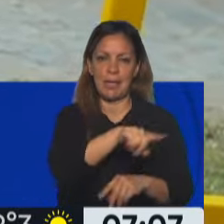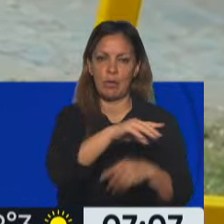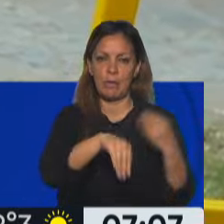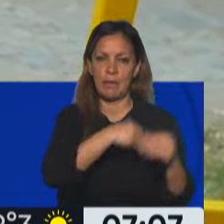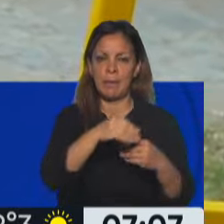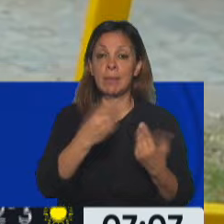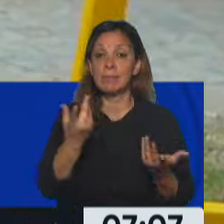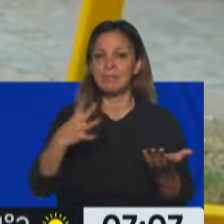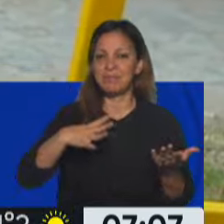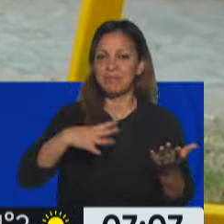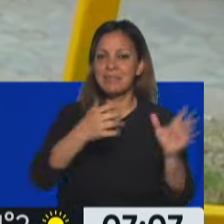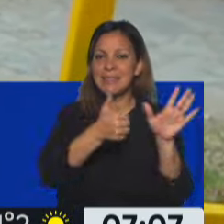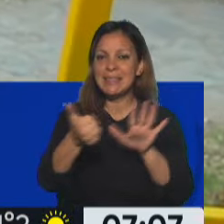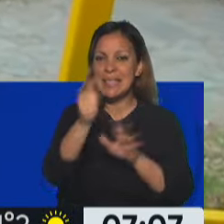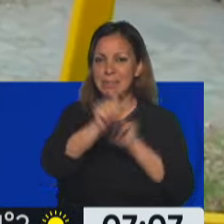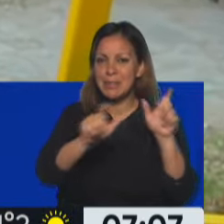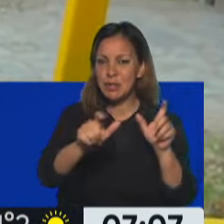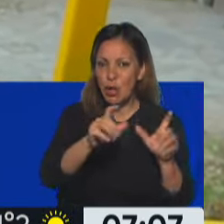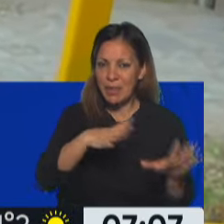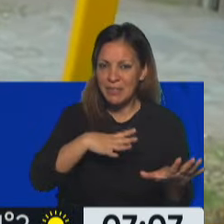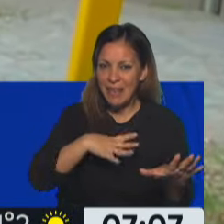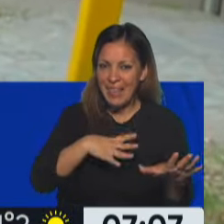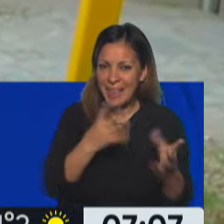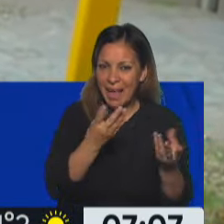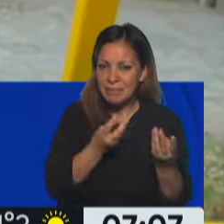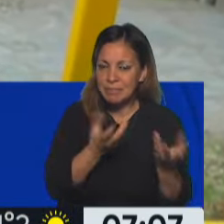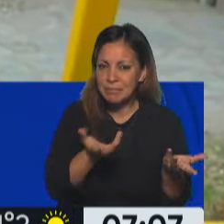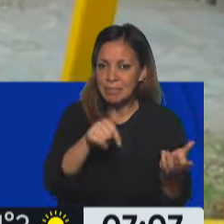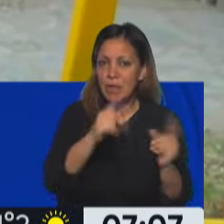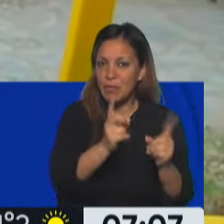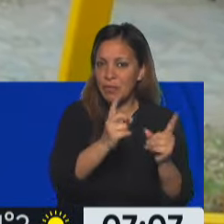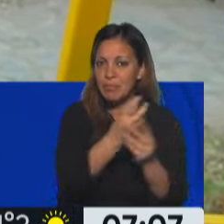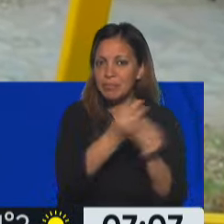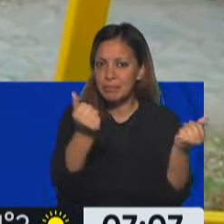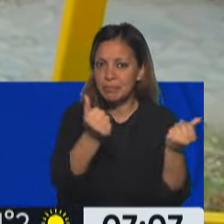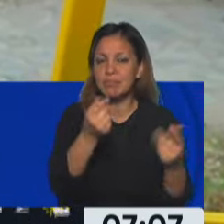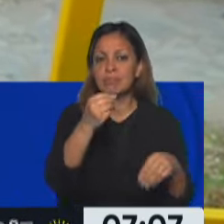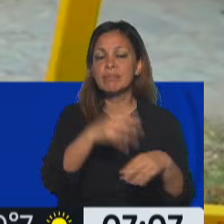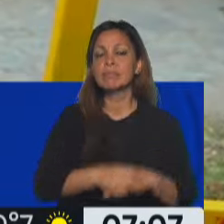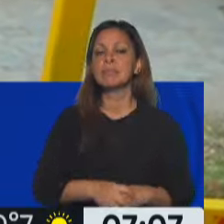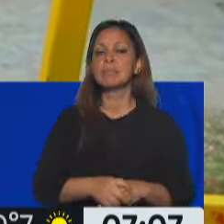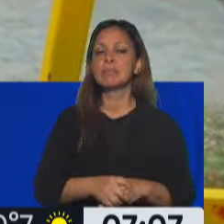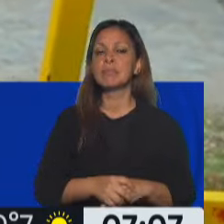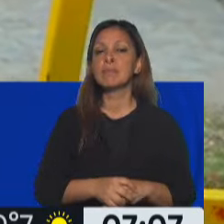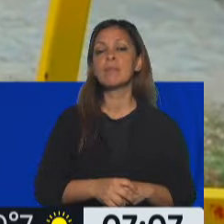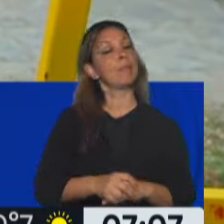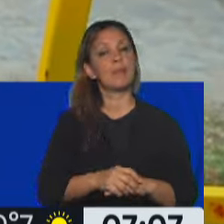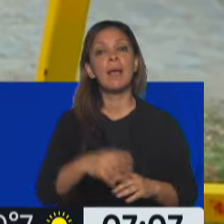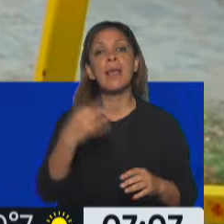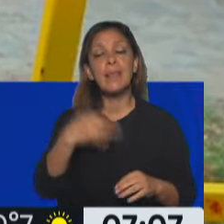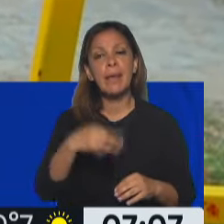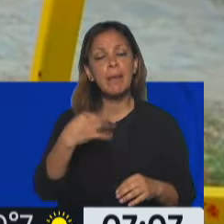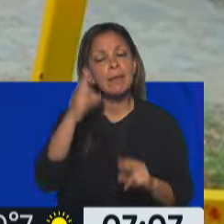6 personas, que la policía, que los rescatistas siguen buscando a 6 personas que están en la nómina. Es decir, hay que